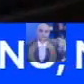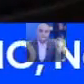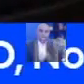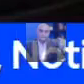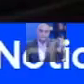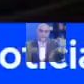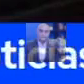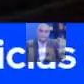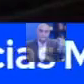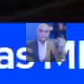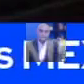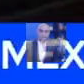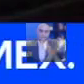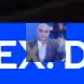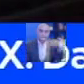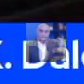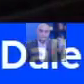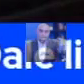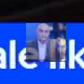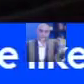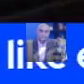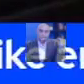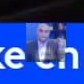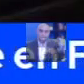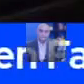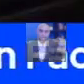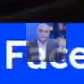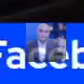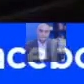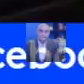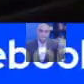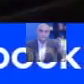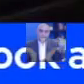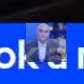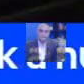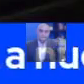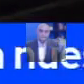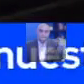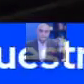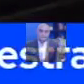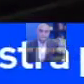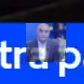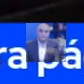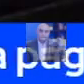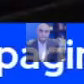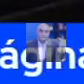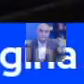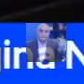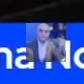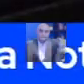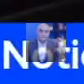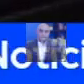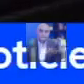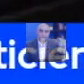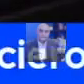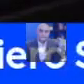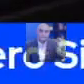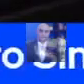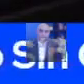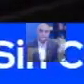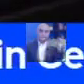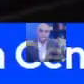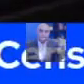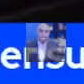Vicente, es el principal responsable de la política del Consejo Nacional de Seguridad de la Casa Blanca para el resto